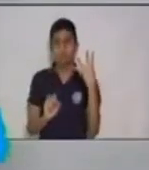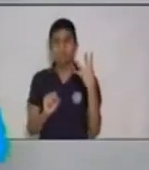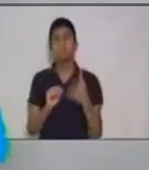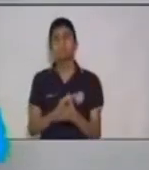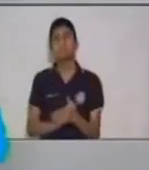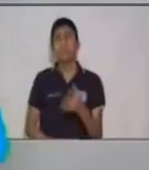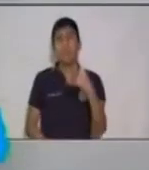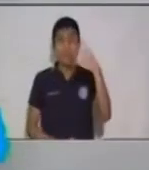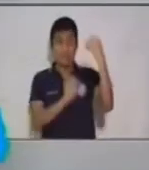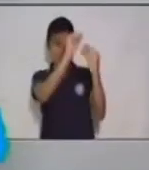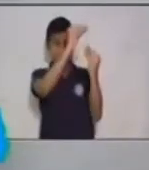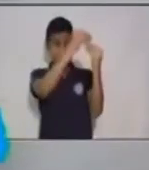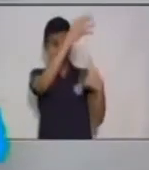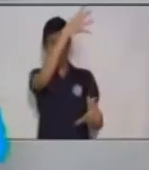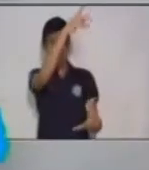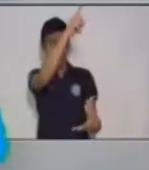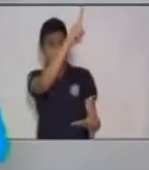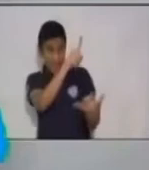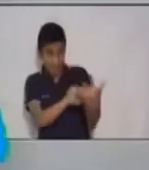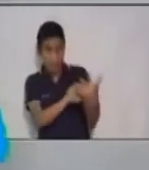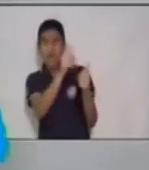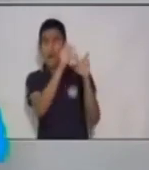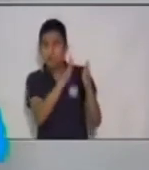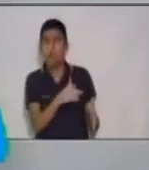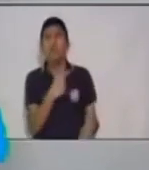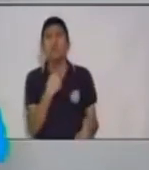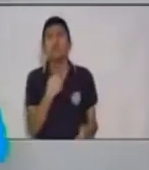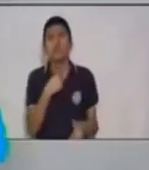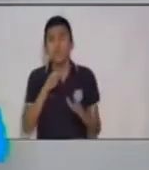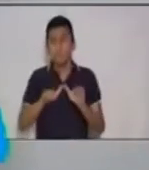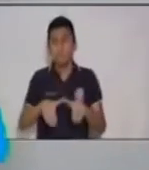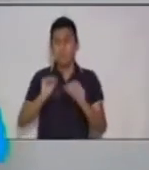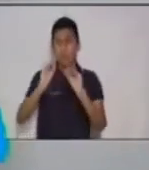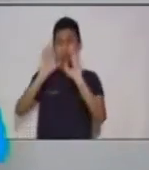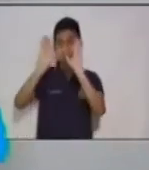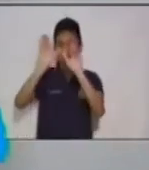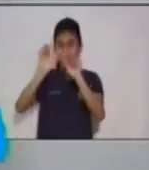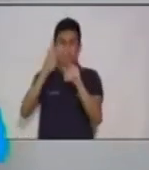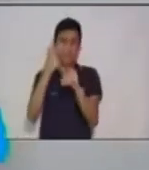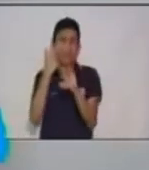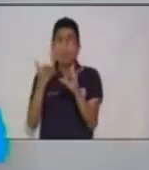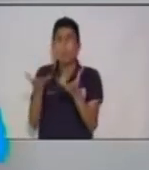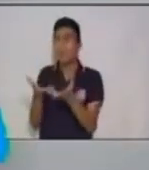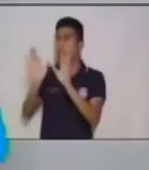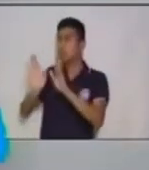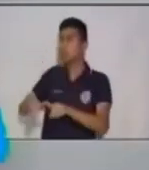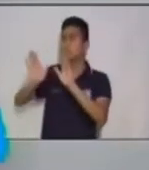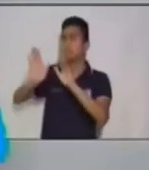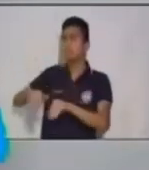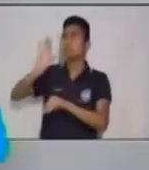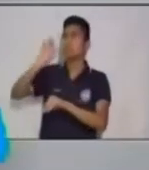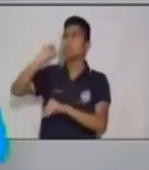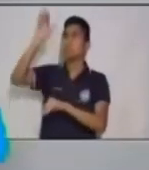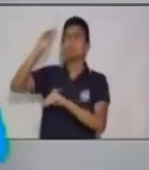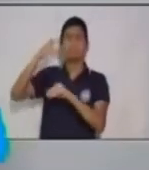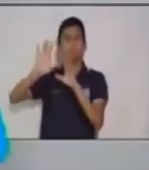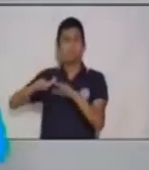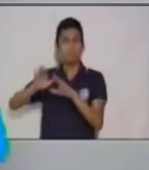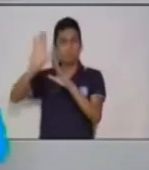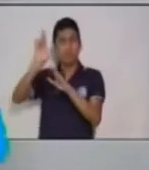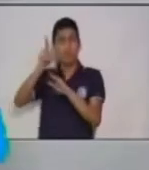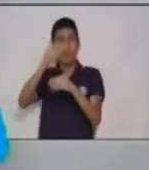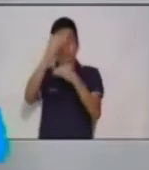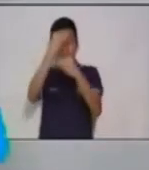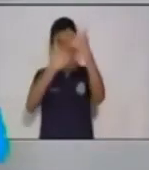Muy bien, estos son los estudiantes que les gusta el baloncesto, que les gusta estar rebotando y botando y botando. Entonces los datos nos